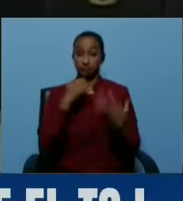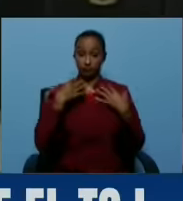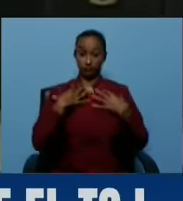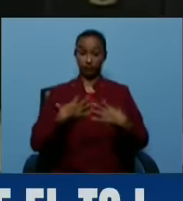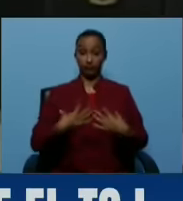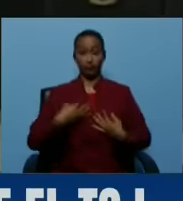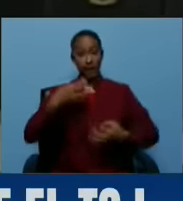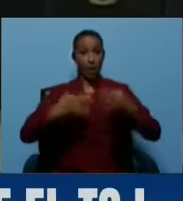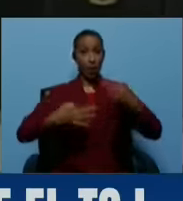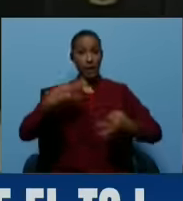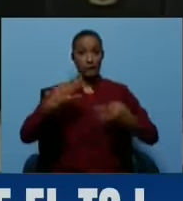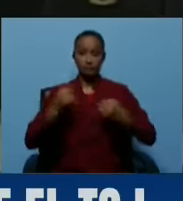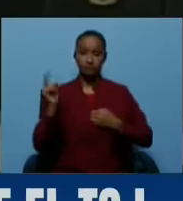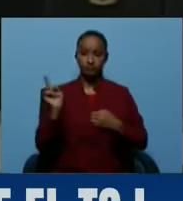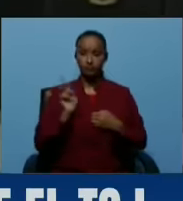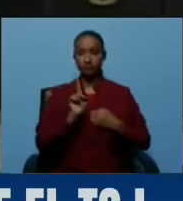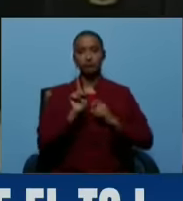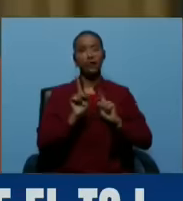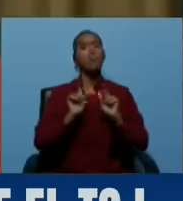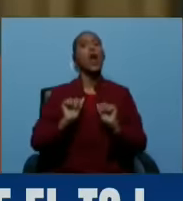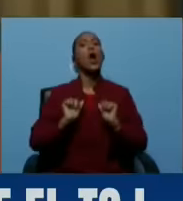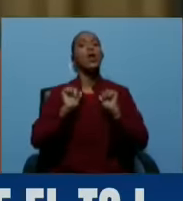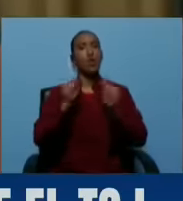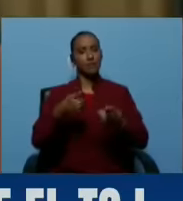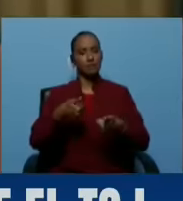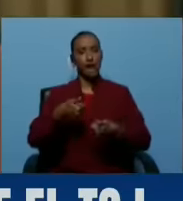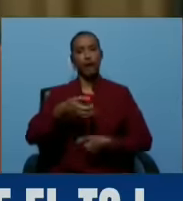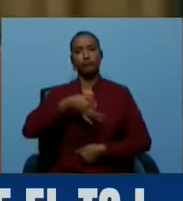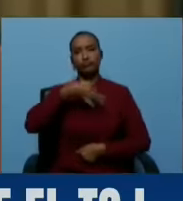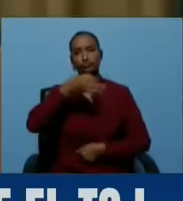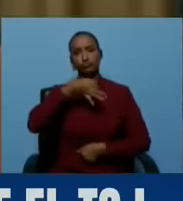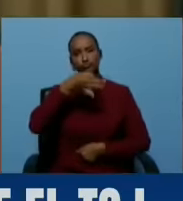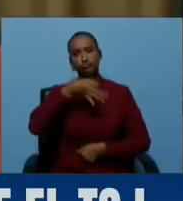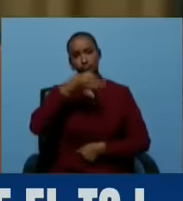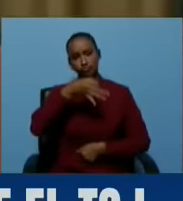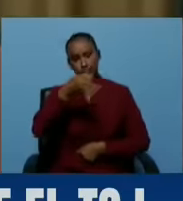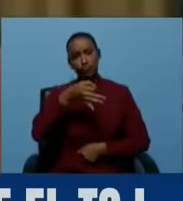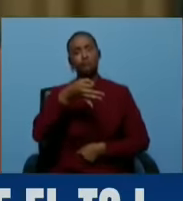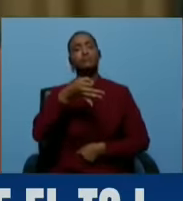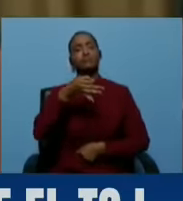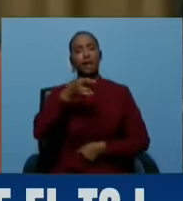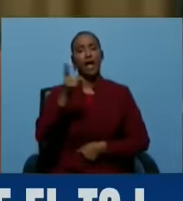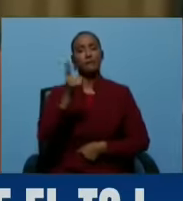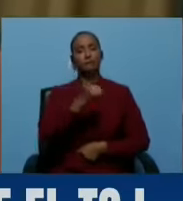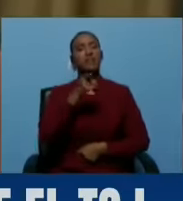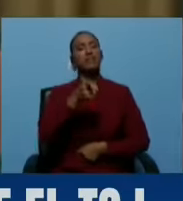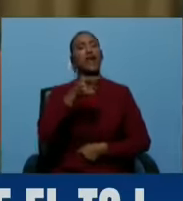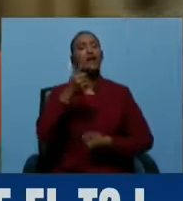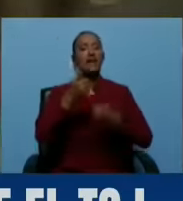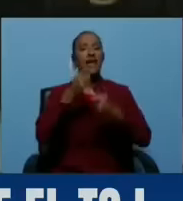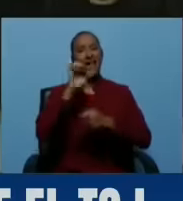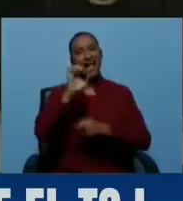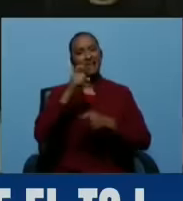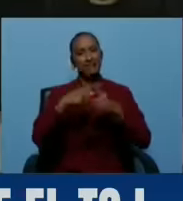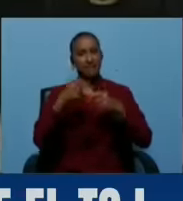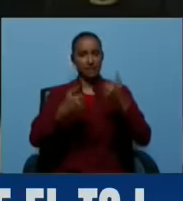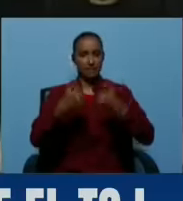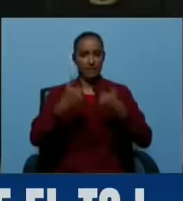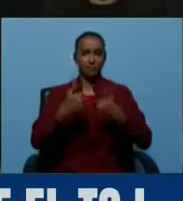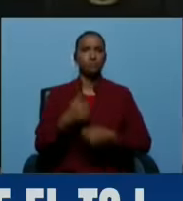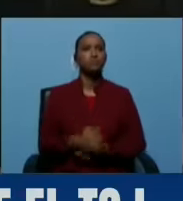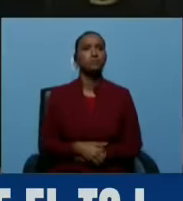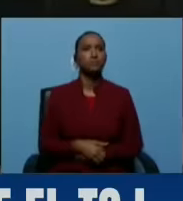inicio a esta audiencia de Javier Bertucci. Un poco para contextualizar también las competencias de esta